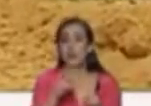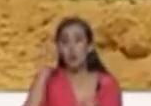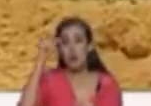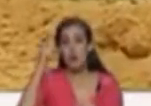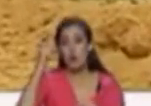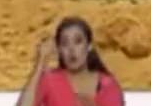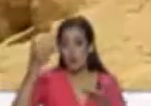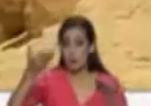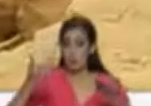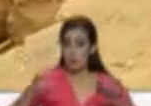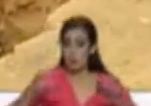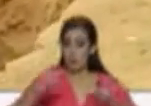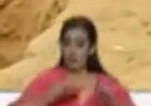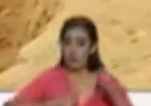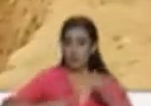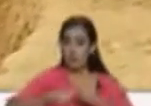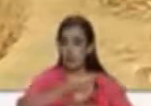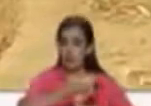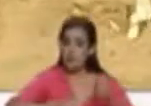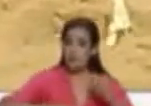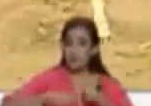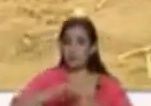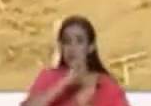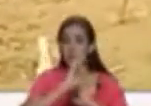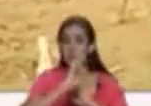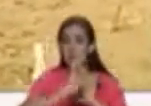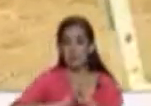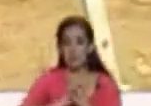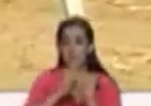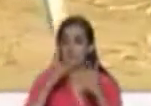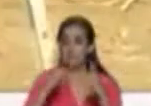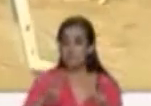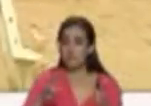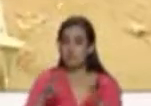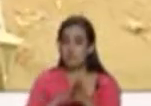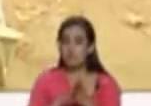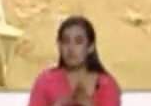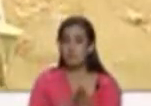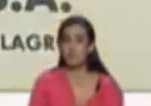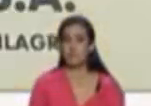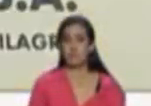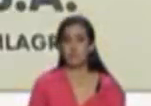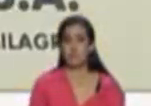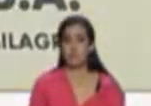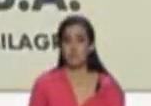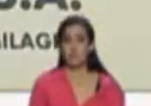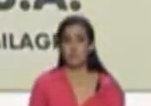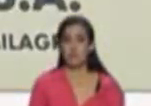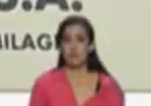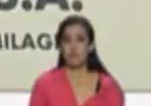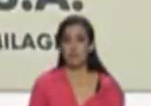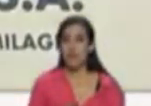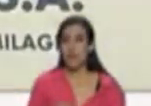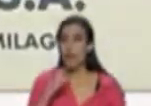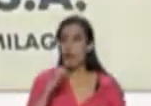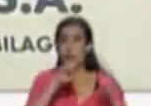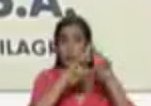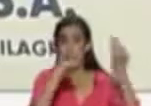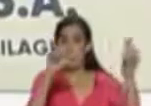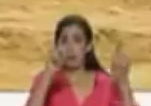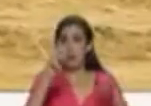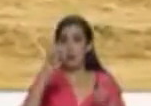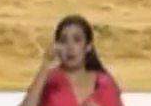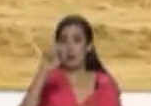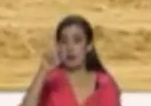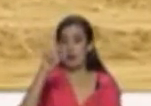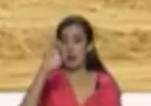inversión extranjera y expansión regional, en Milagro, provincia del Guayas, Queracisa oficializó la inversión de